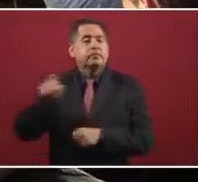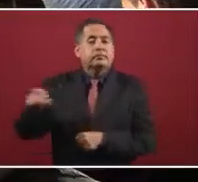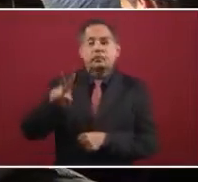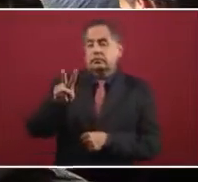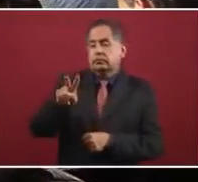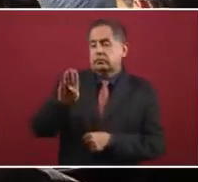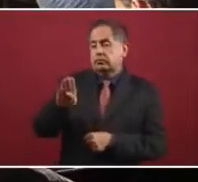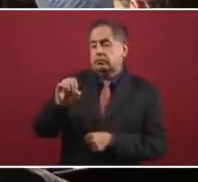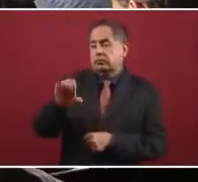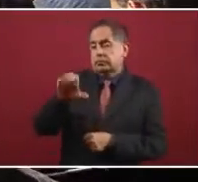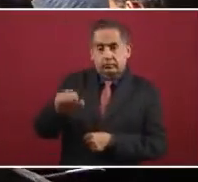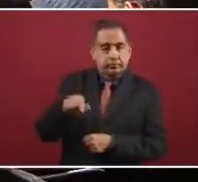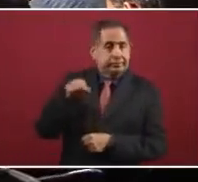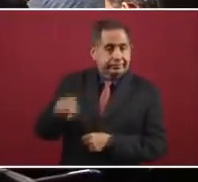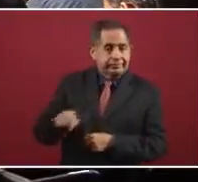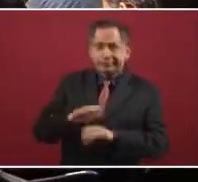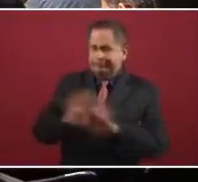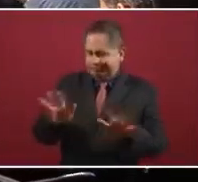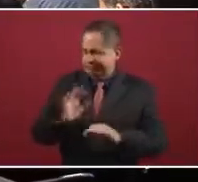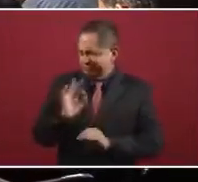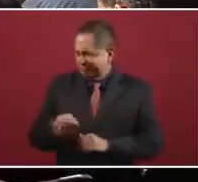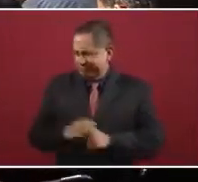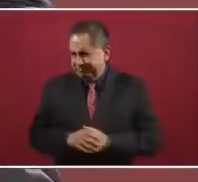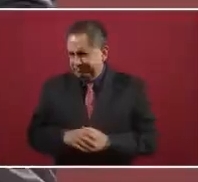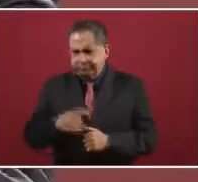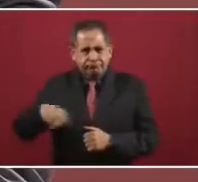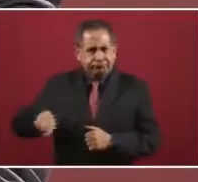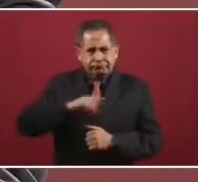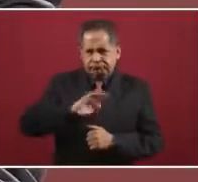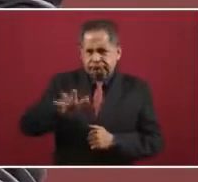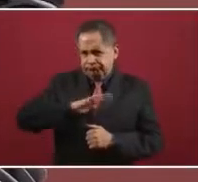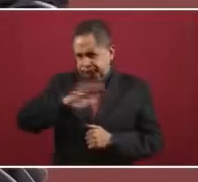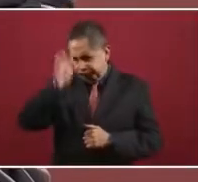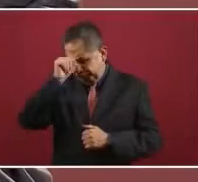estamos llegando a acuerdos para